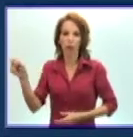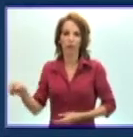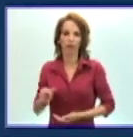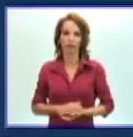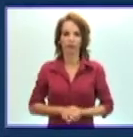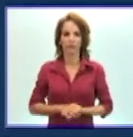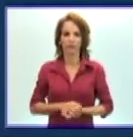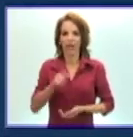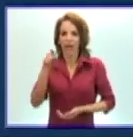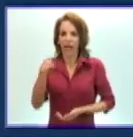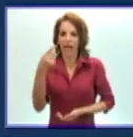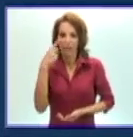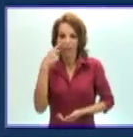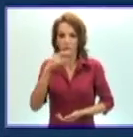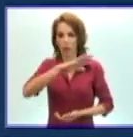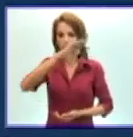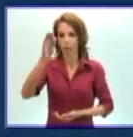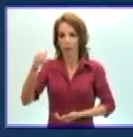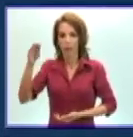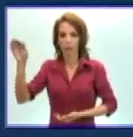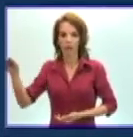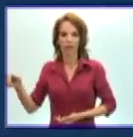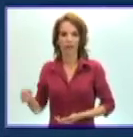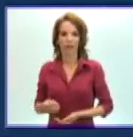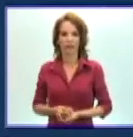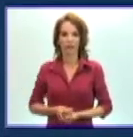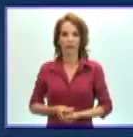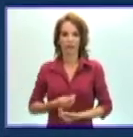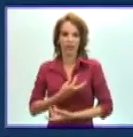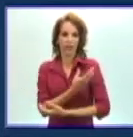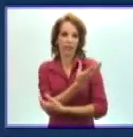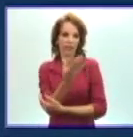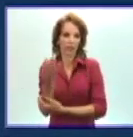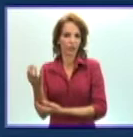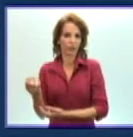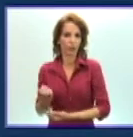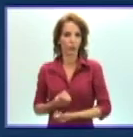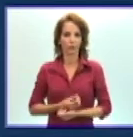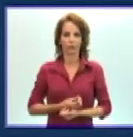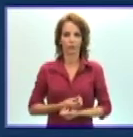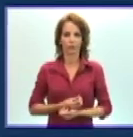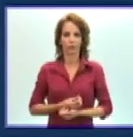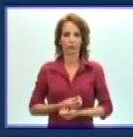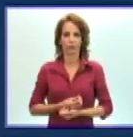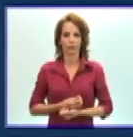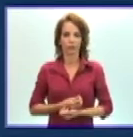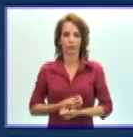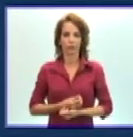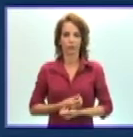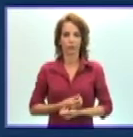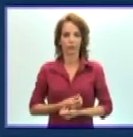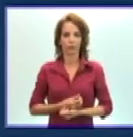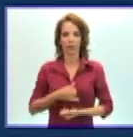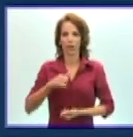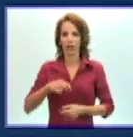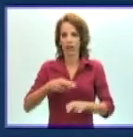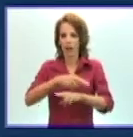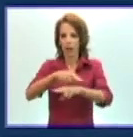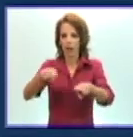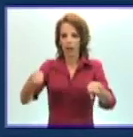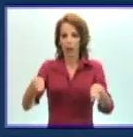las montañas, la vegetación, también la laguna del tesoro,